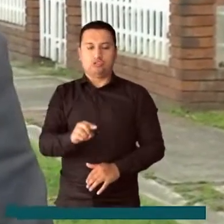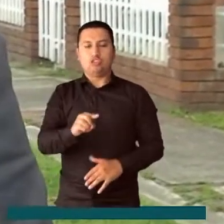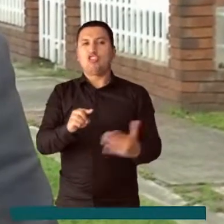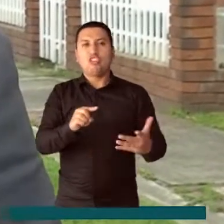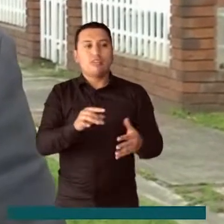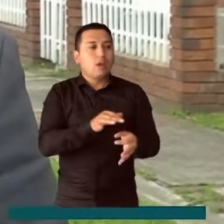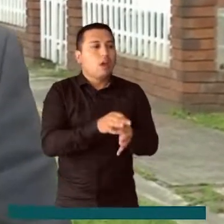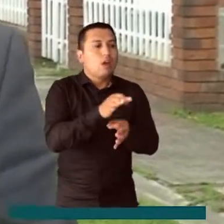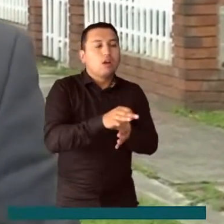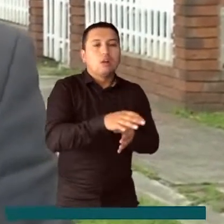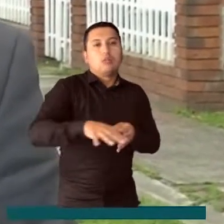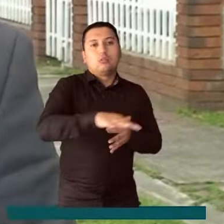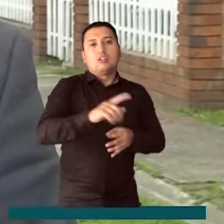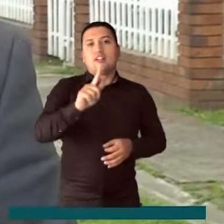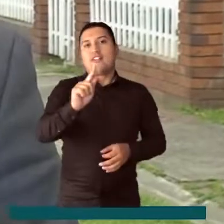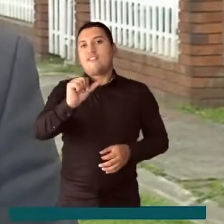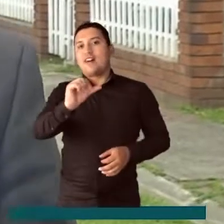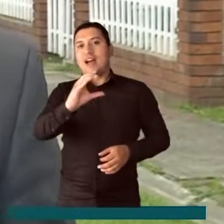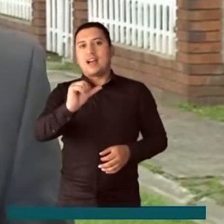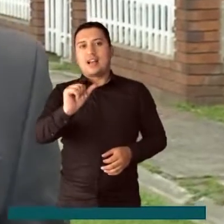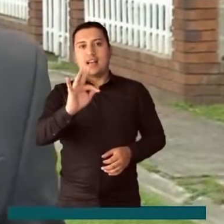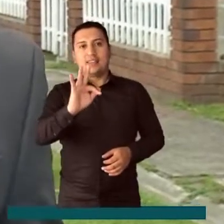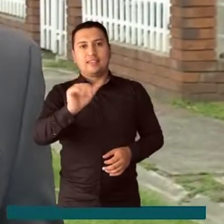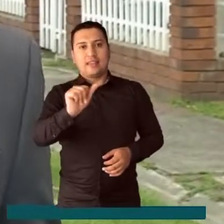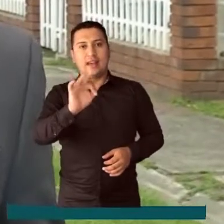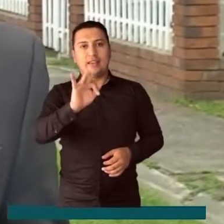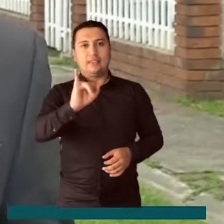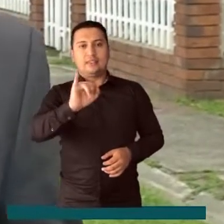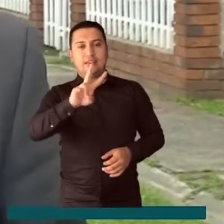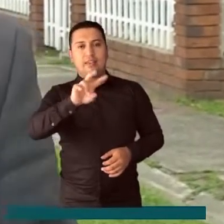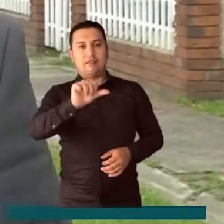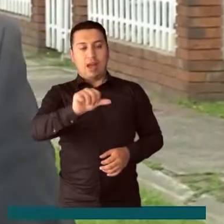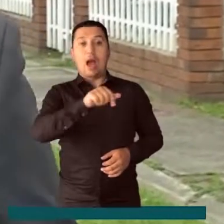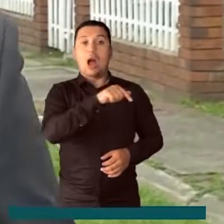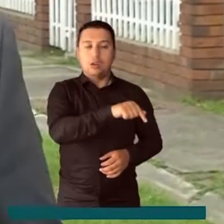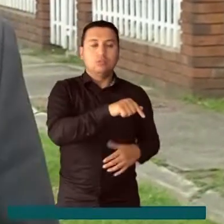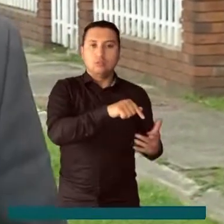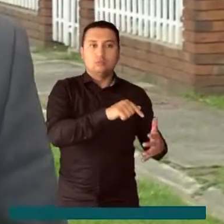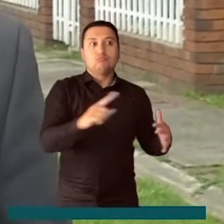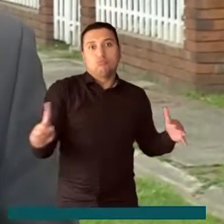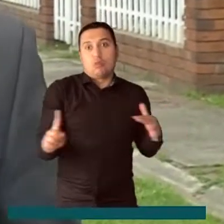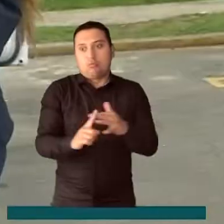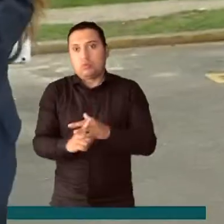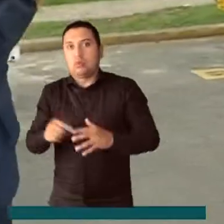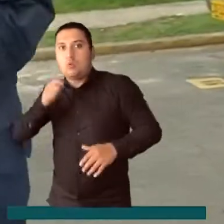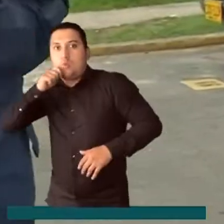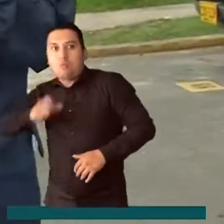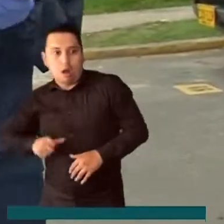periódicamente para prevenir esta enfermedad que afecta tanto a los animales como a los humanos.